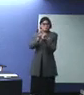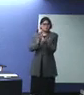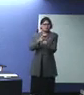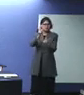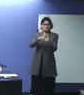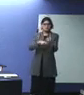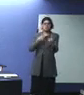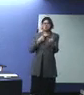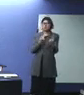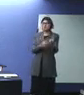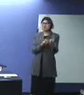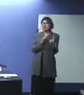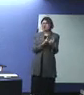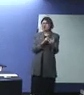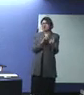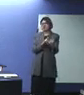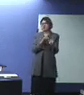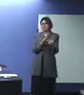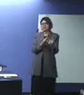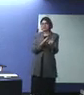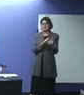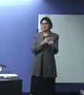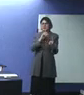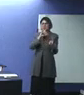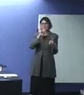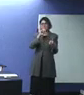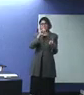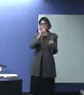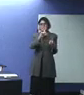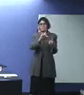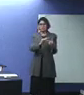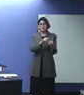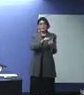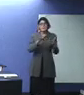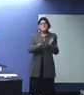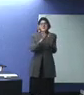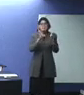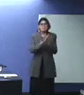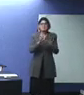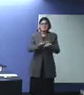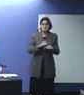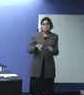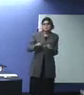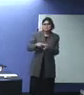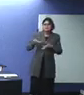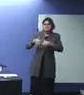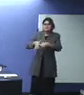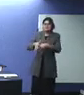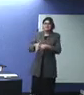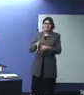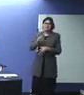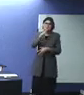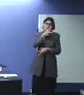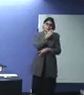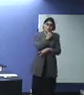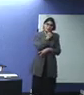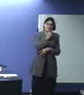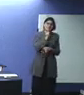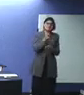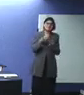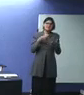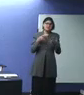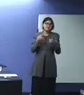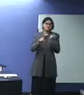nivel de marginación y de participación se reduce menos, y eso no tiene nada que ver con un déficit, sino con